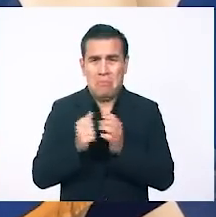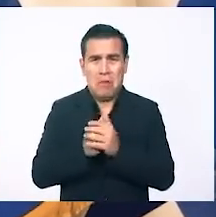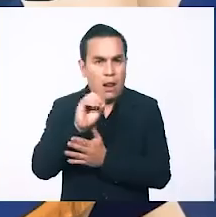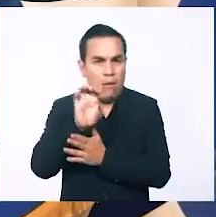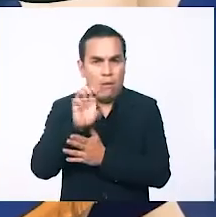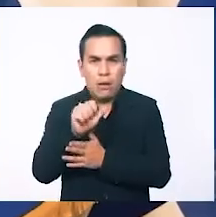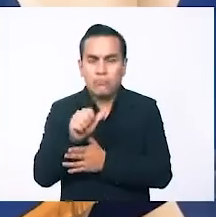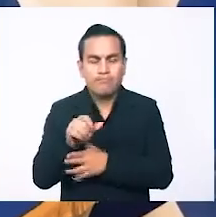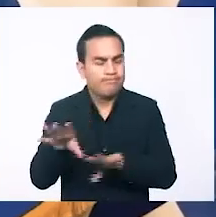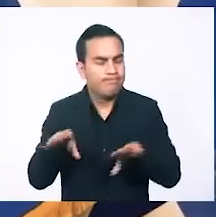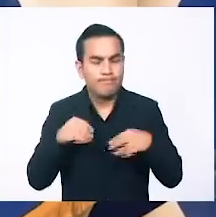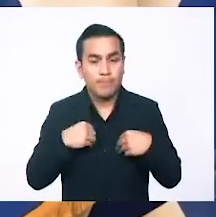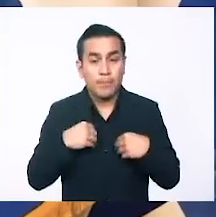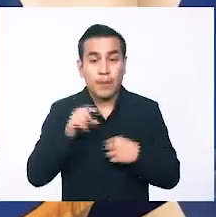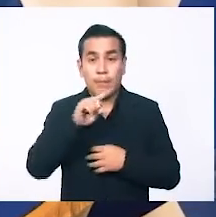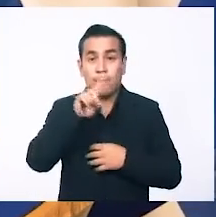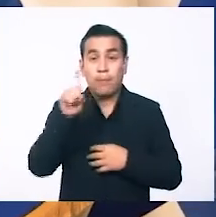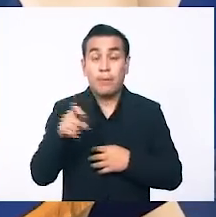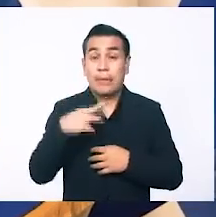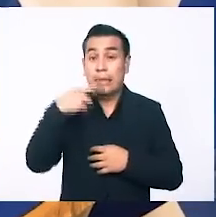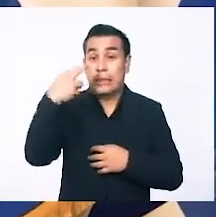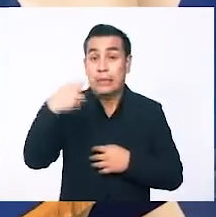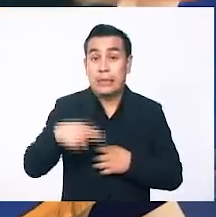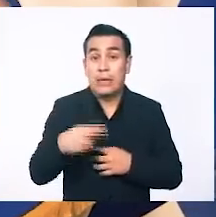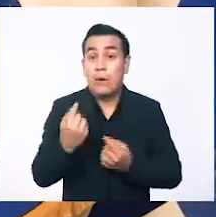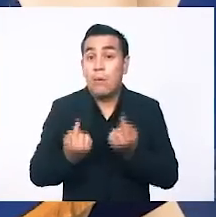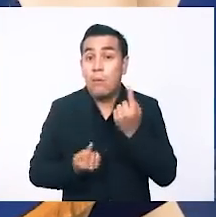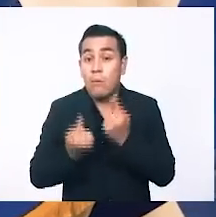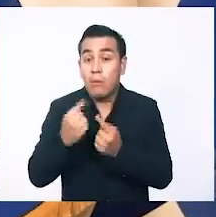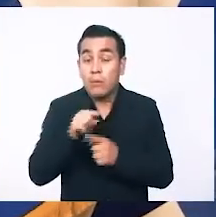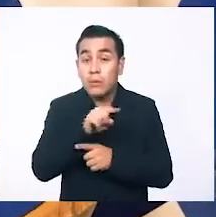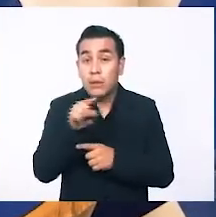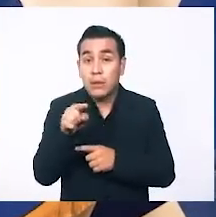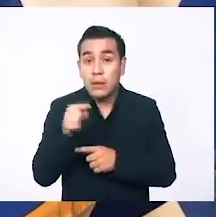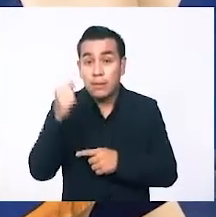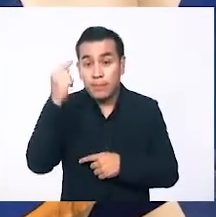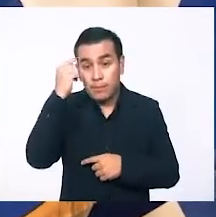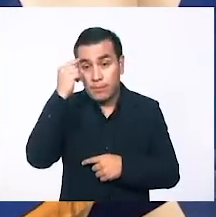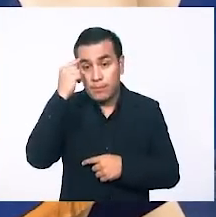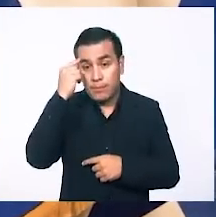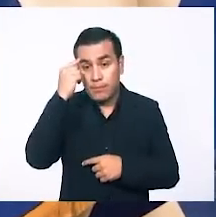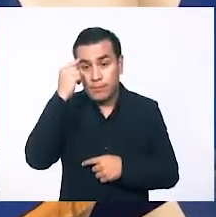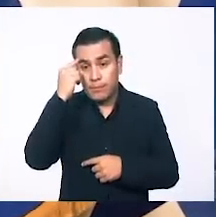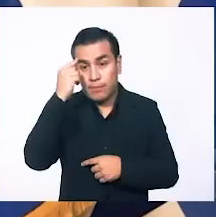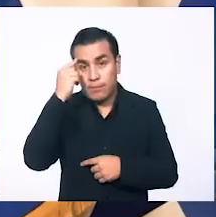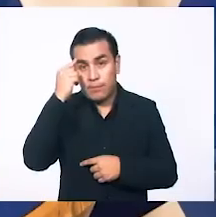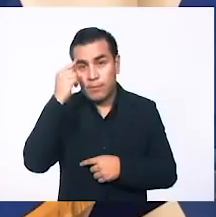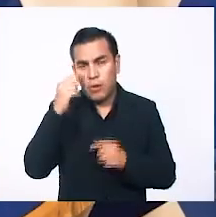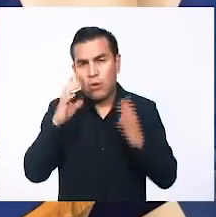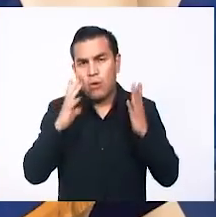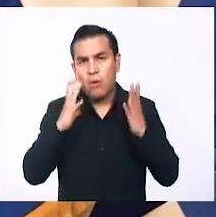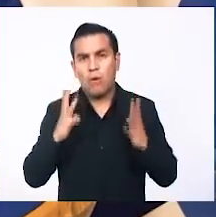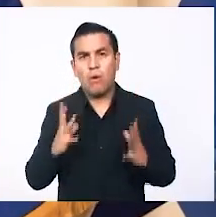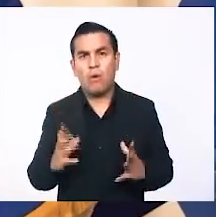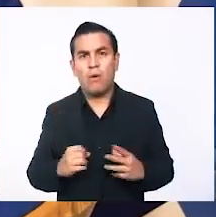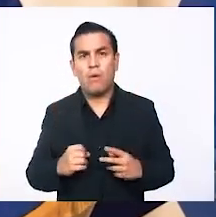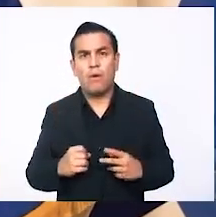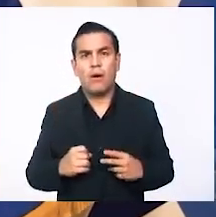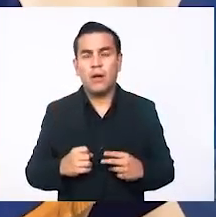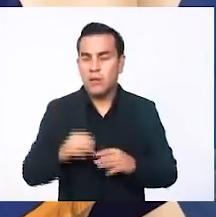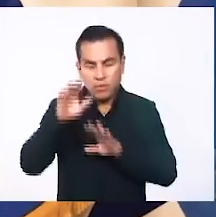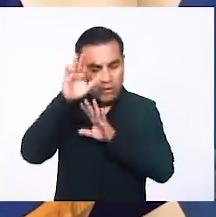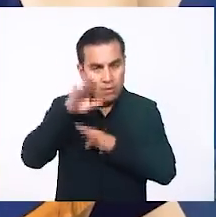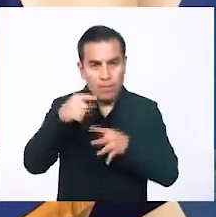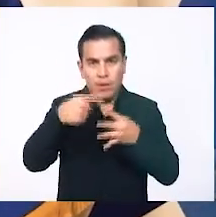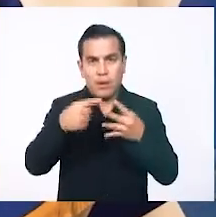lacrimógeno. Pregúntenle a la verdadera sociedad civil. ¿O ustedes creen que un gobierno odiado, que viola los